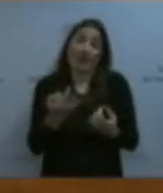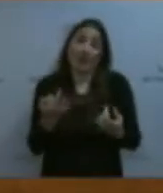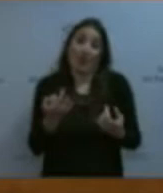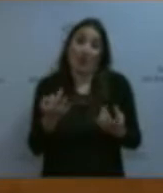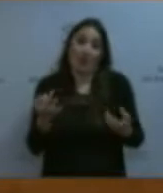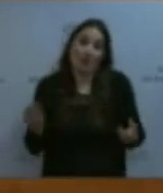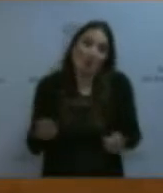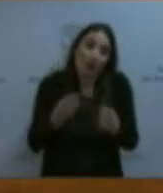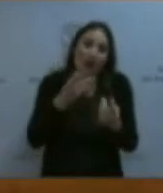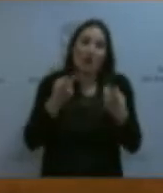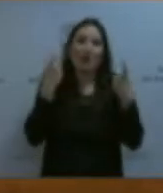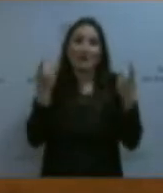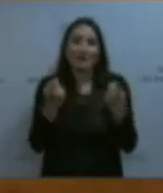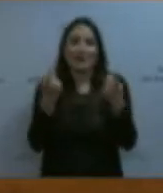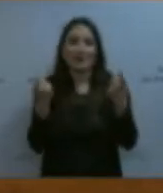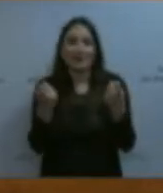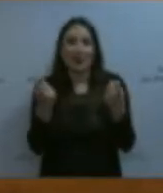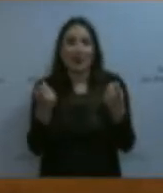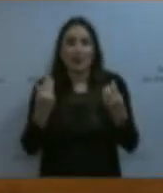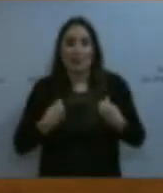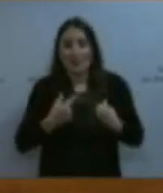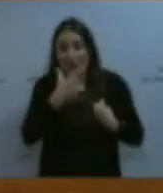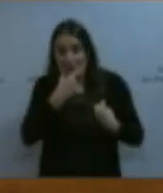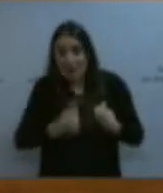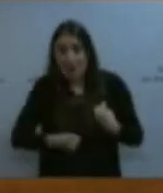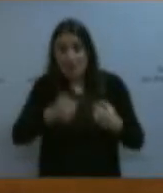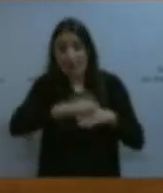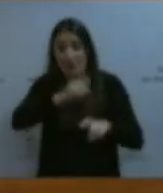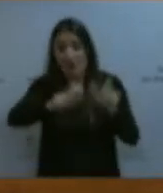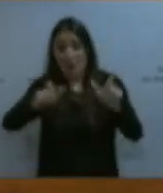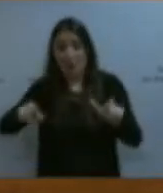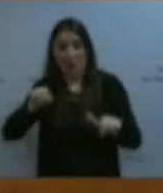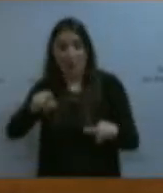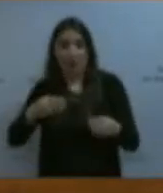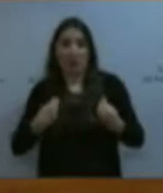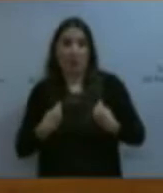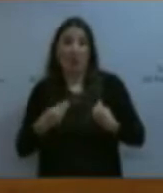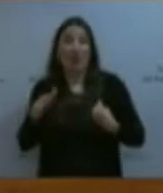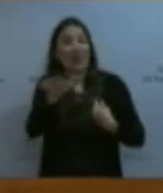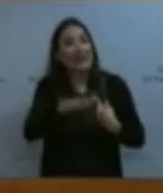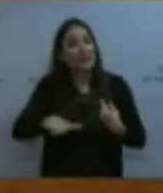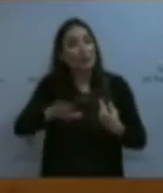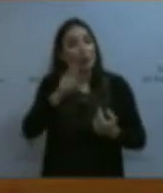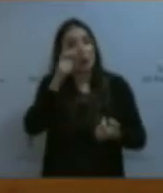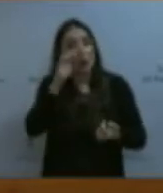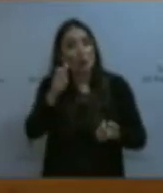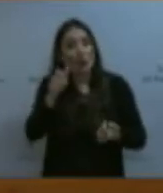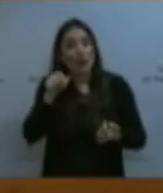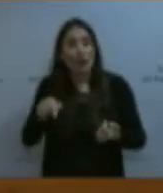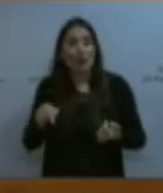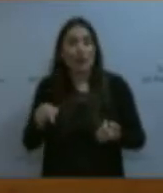a hacer la vida más fácil a la población de un entorno rural que va